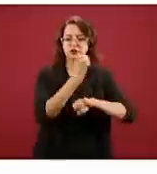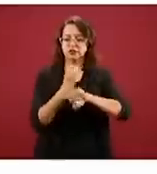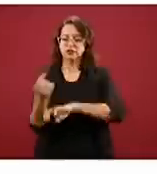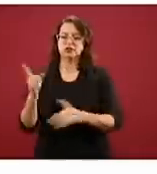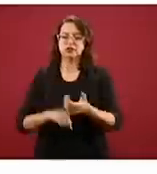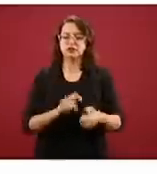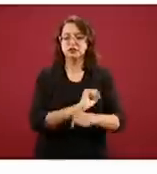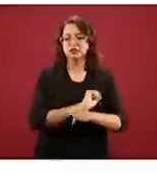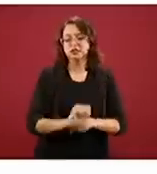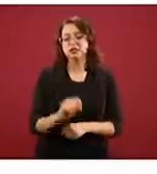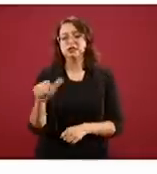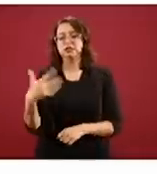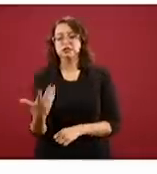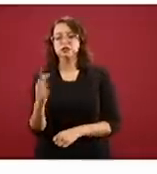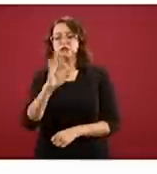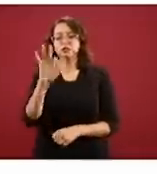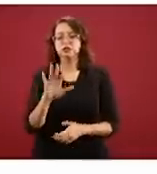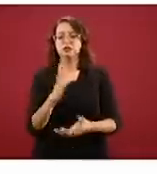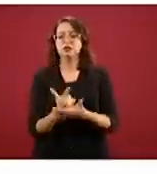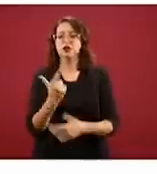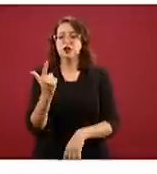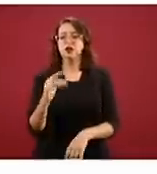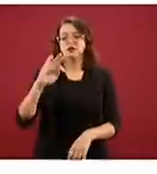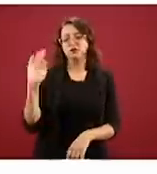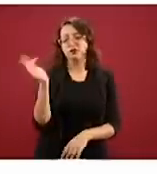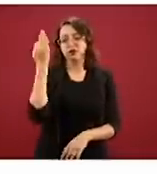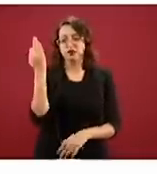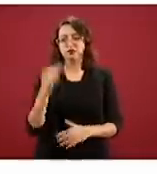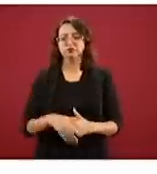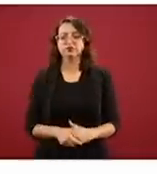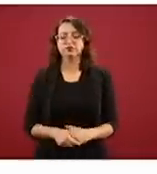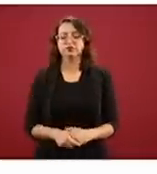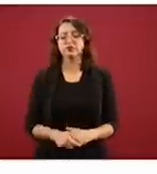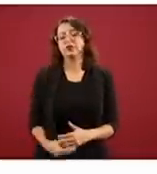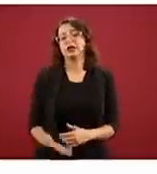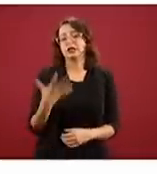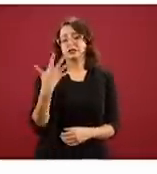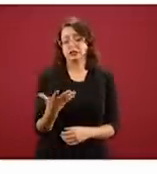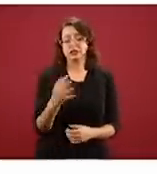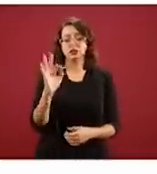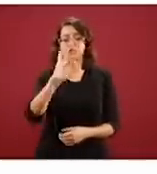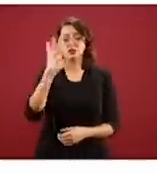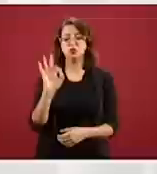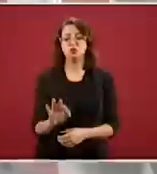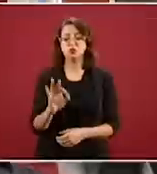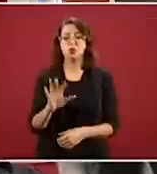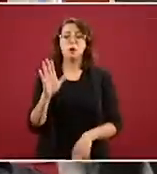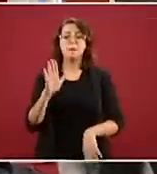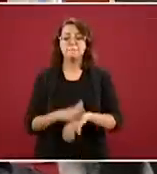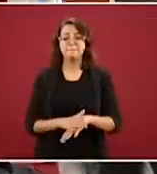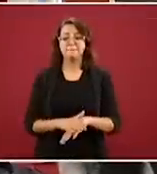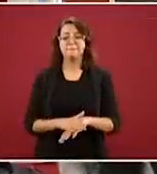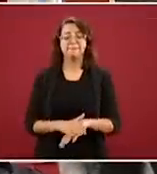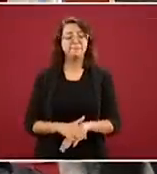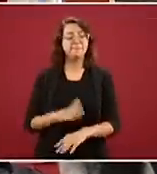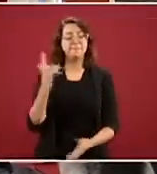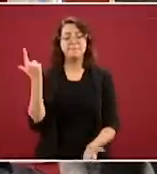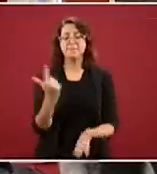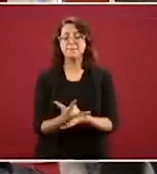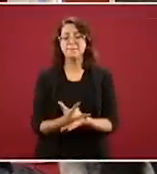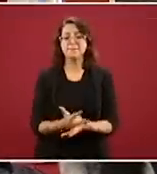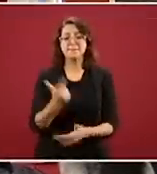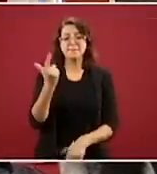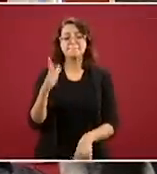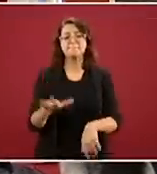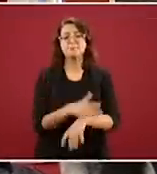5% del fuero federal. En este 5% es del más alto impacto, porque aquí